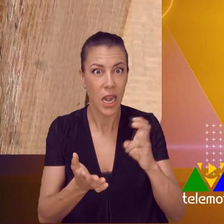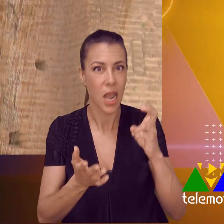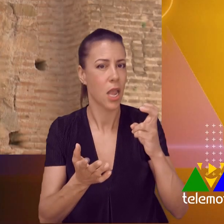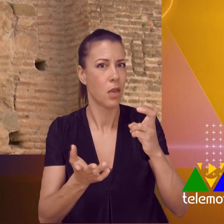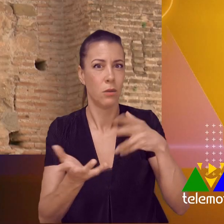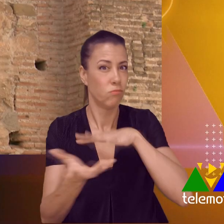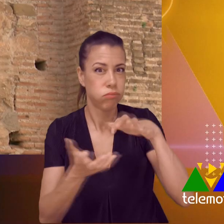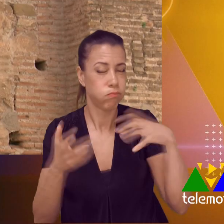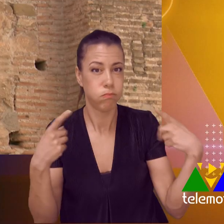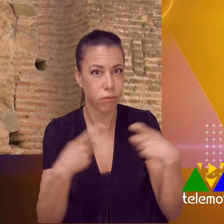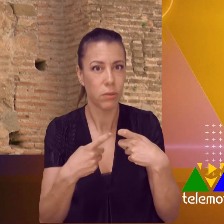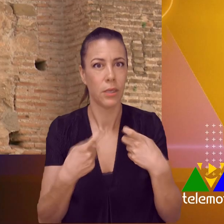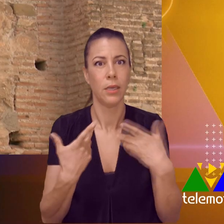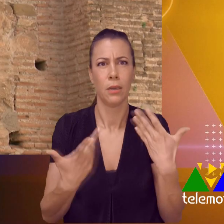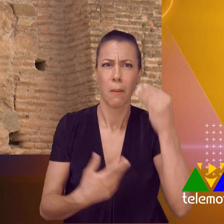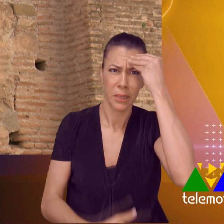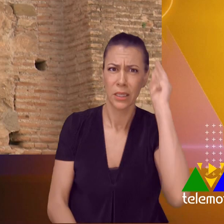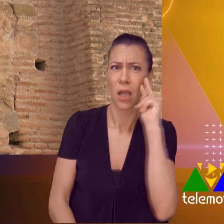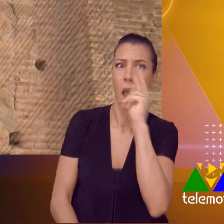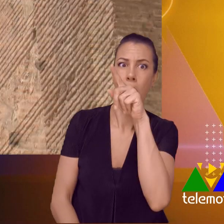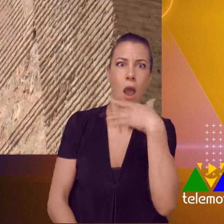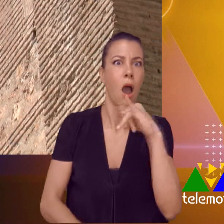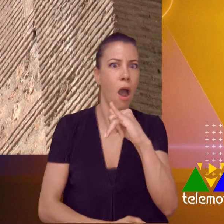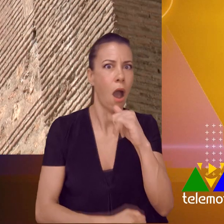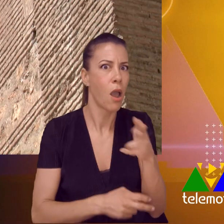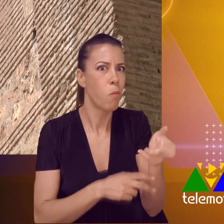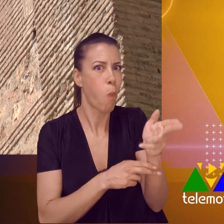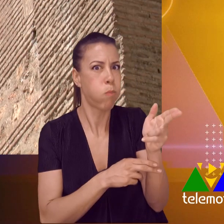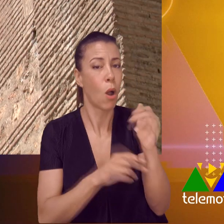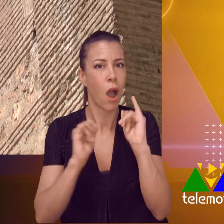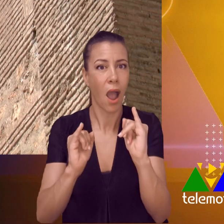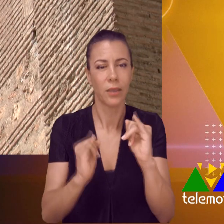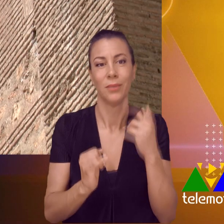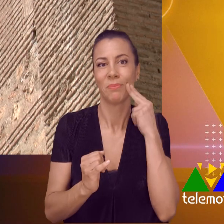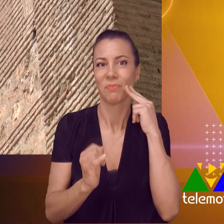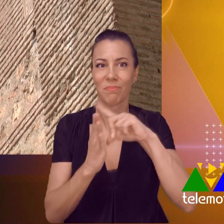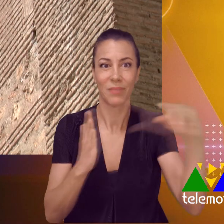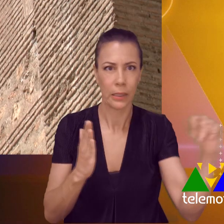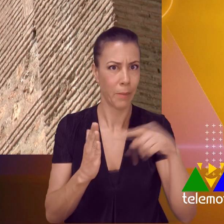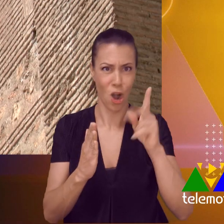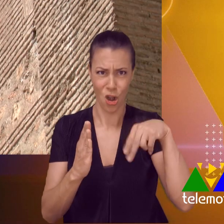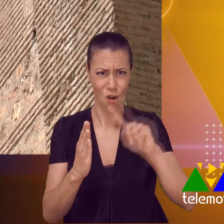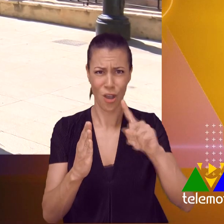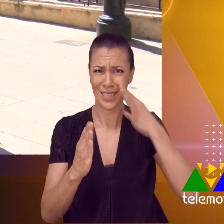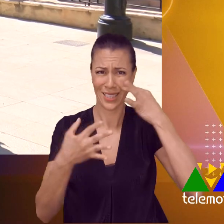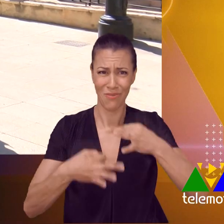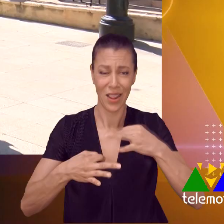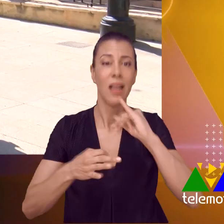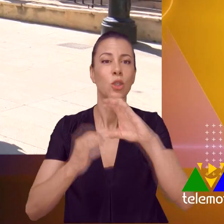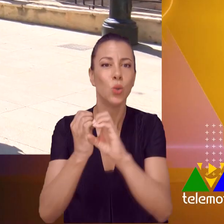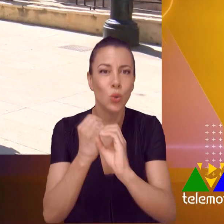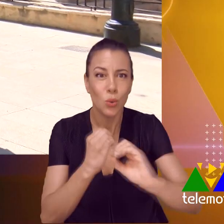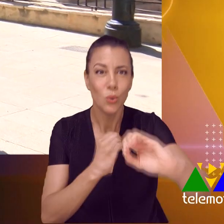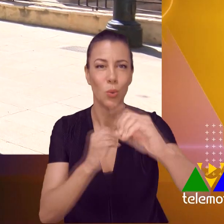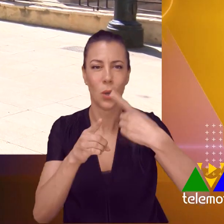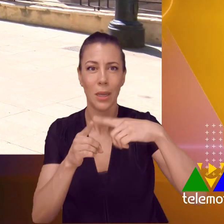supusieran que eso en vez de desagüe eran cañones de artillería. El caso es que Ambrosio de Vico, Ambrosio de Vico lo